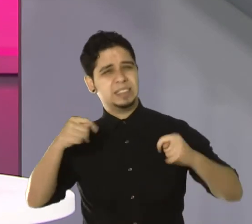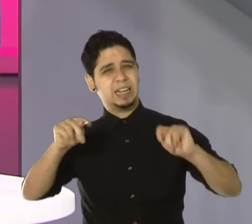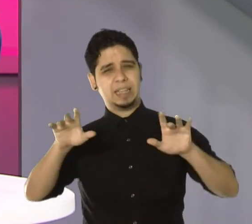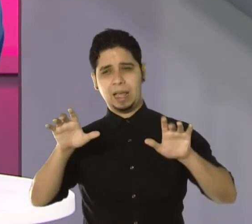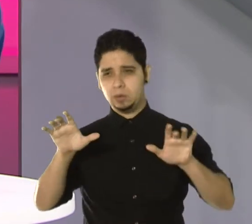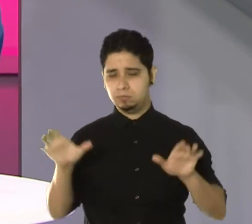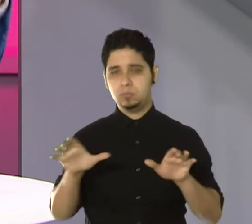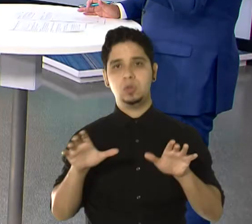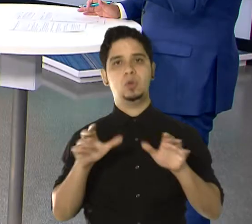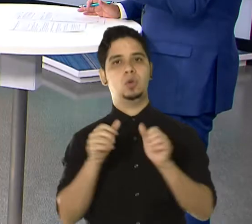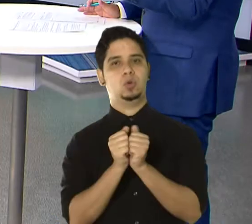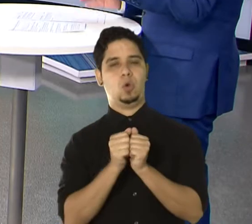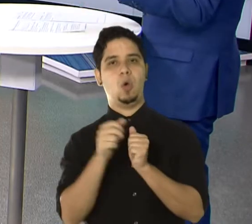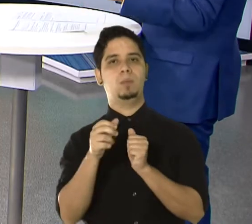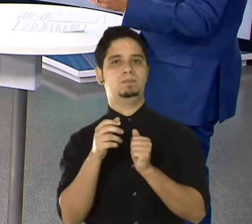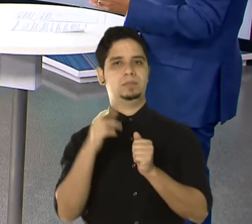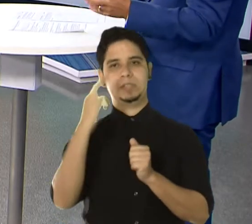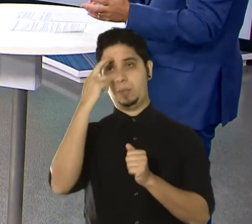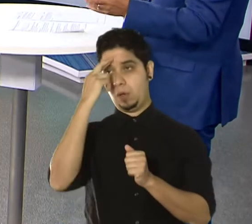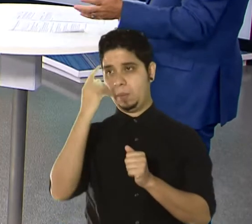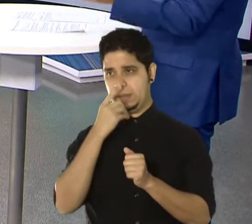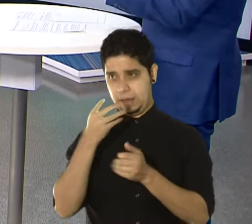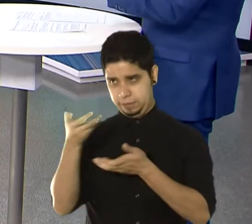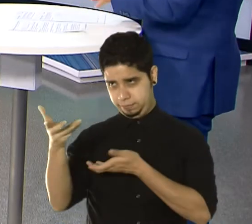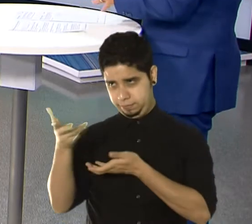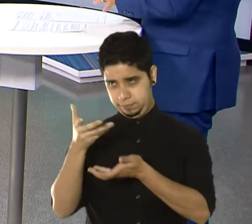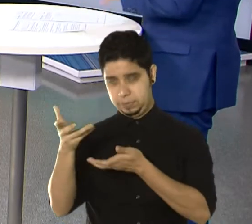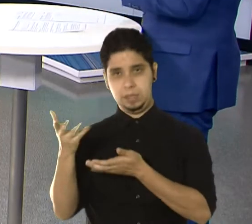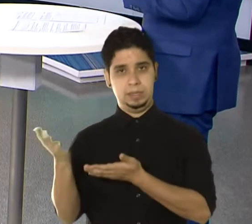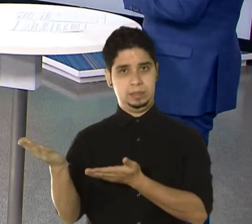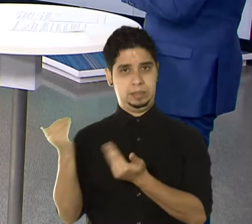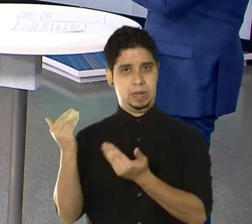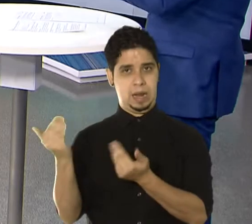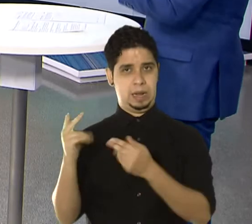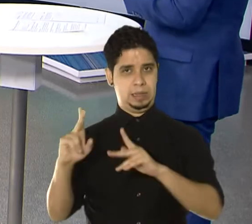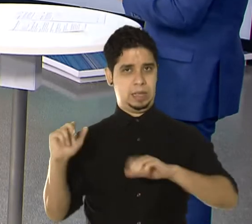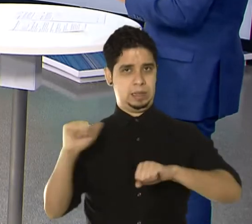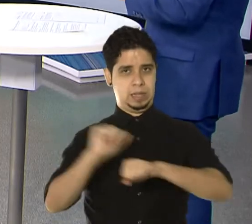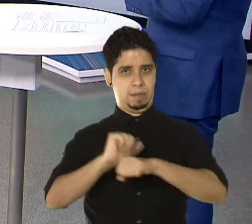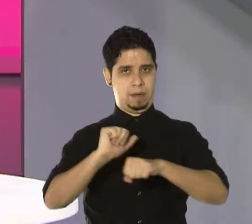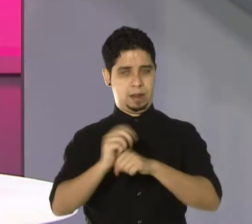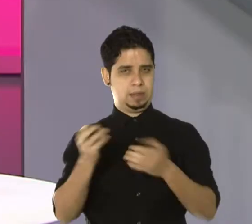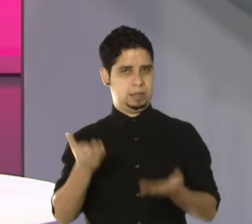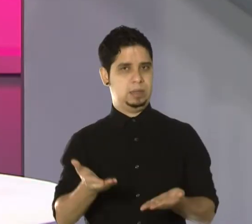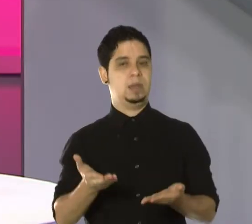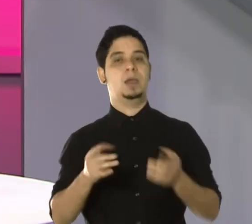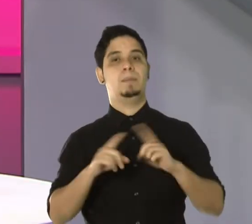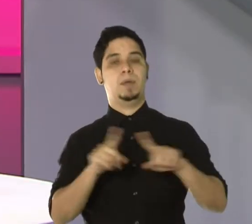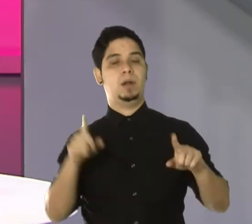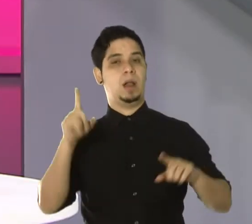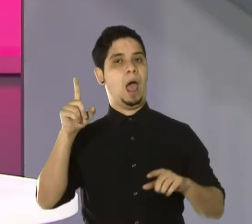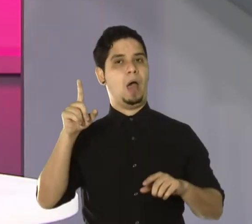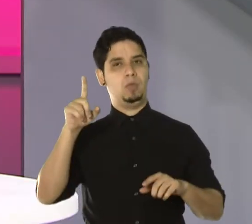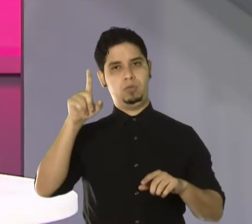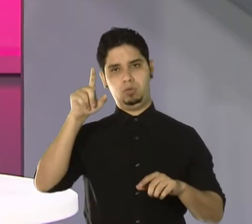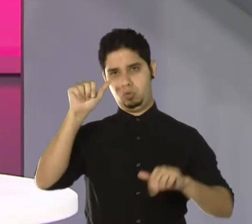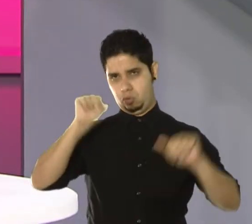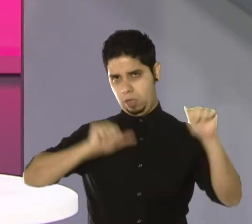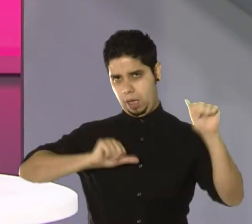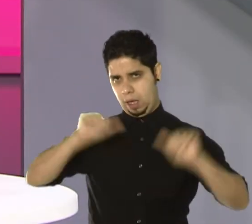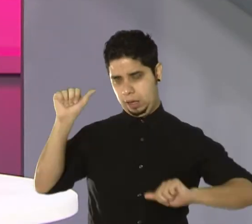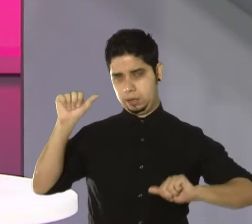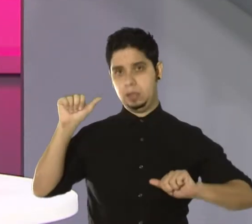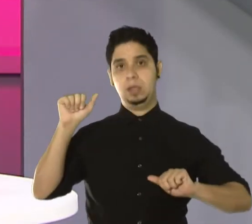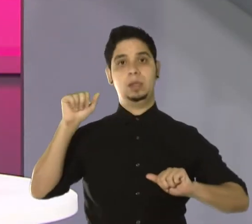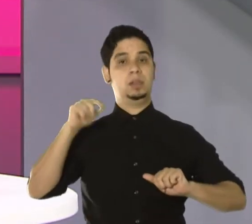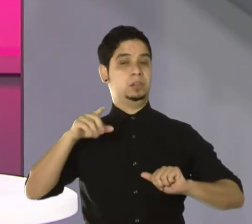con empresas de la República Dominicana, para ver cómo puede incentivar y traer mano de obra. Es decir, la pregunta es, ¿se va a reconstruir a Puerto Rico con mano